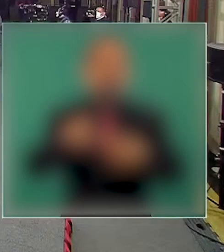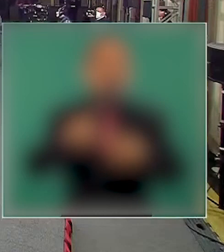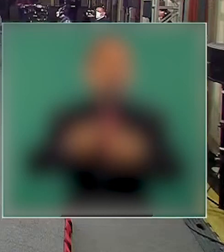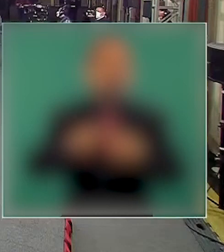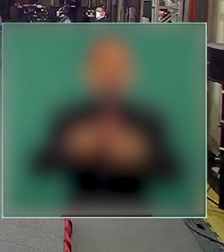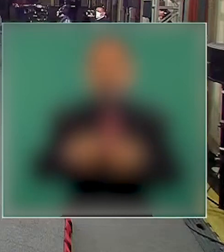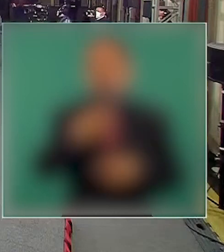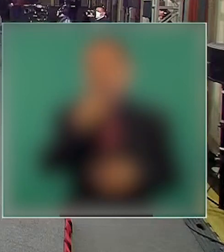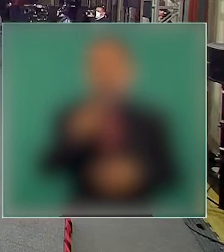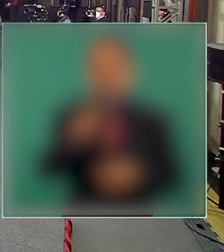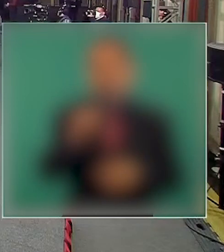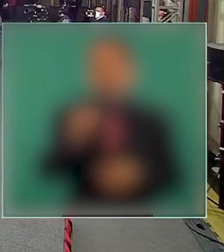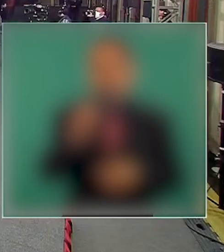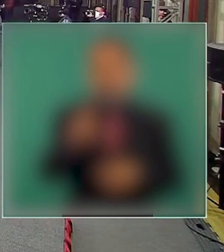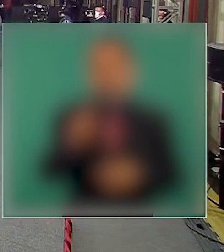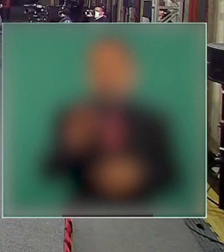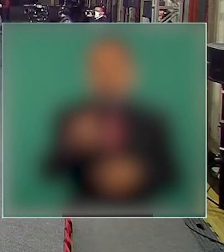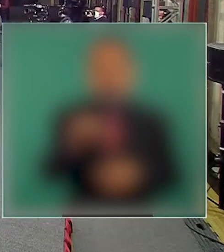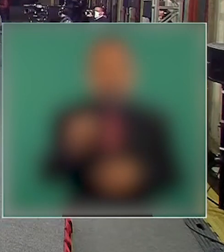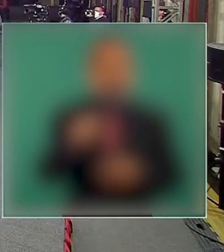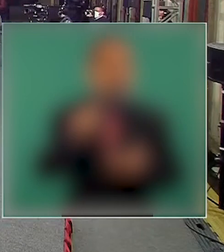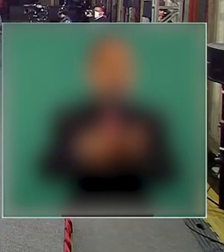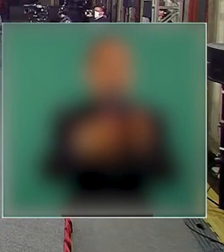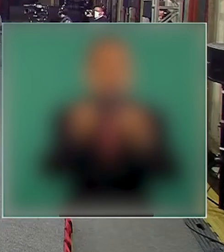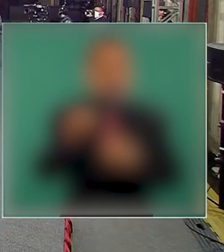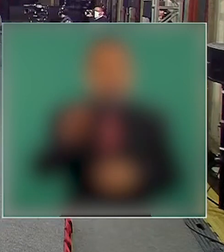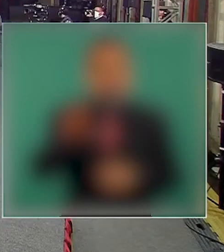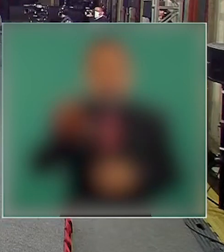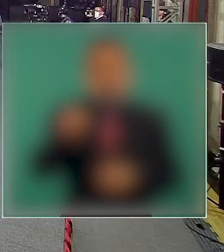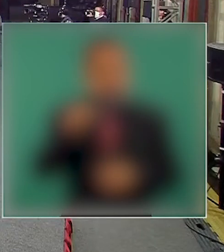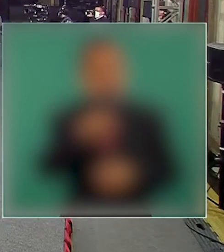Con información de Sharon Smog, Canal 14.